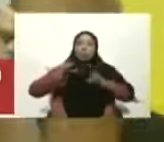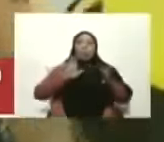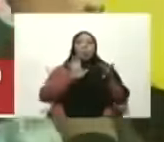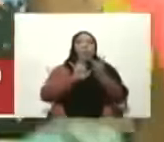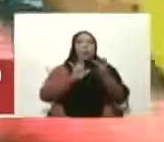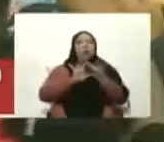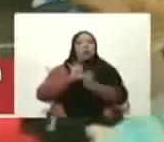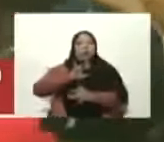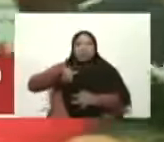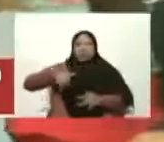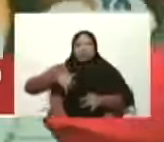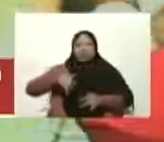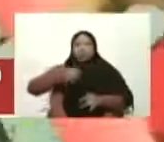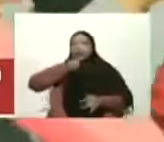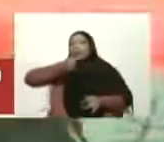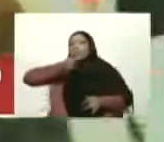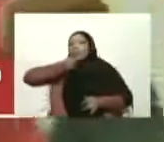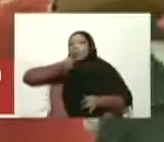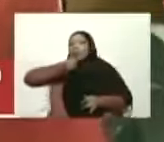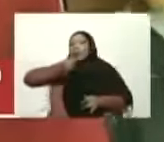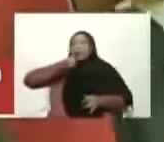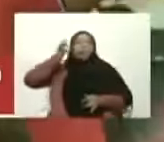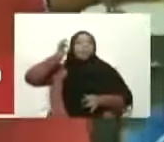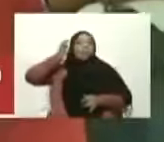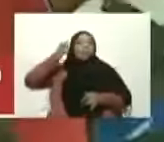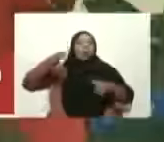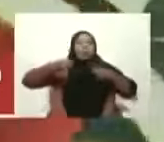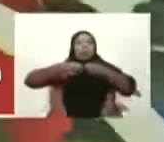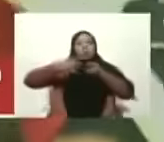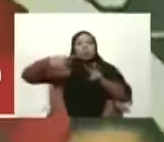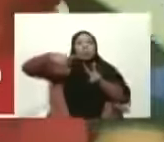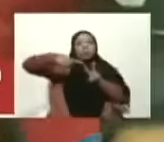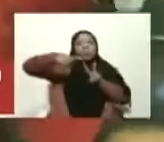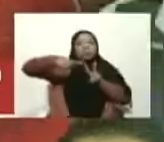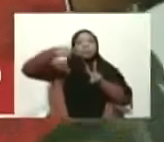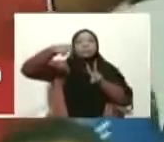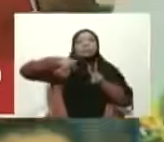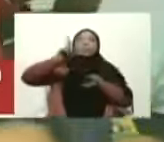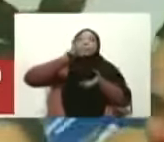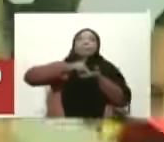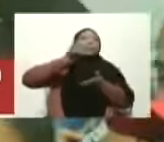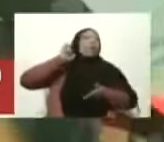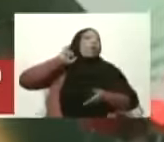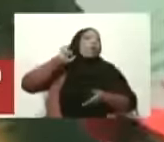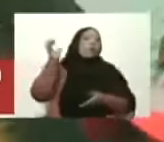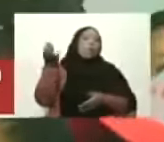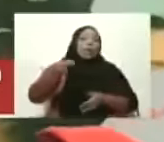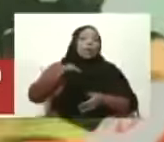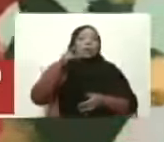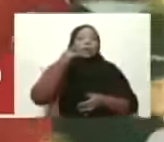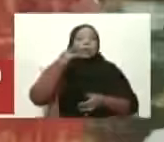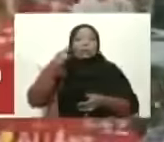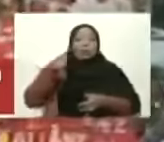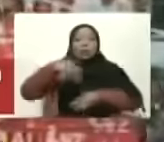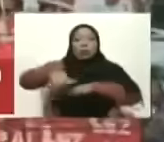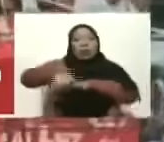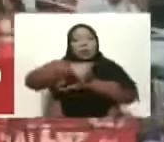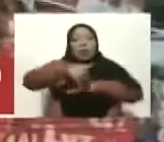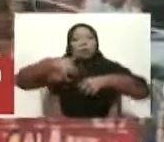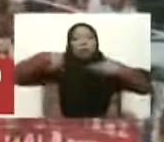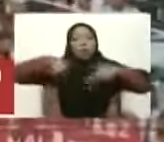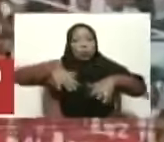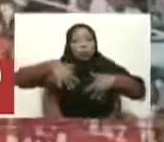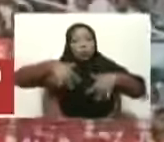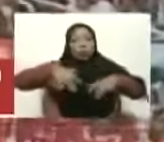con nuestra reportera y nuestro equipo de Venezolana de Televisión que está allí dando cobertura. Y vemos también representantes de la